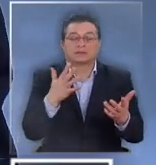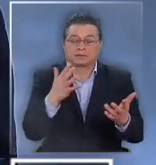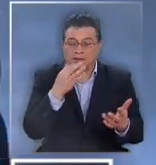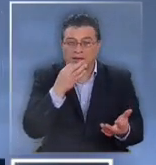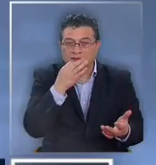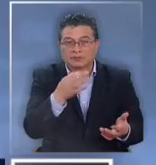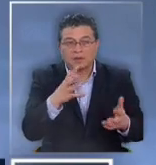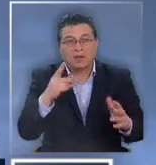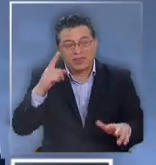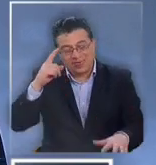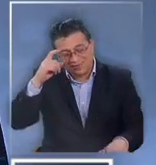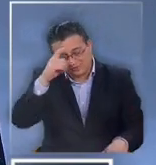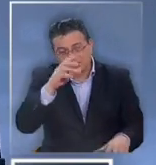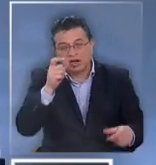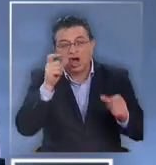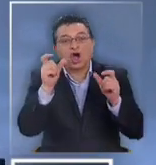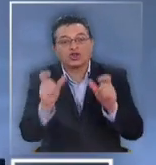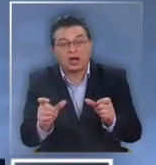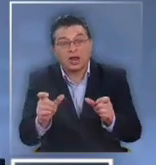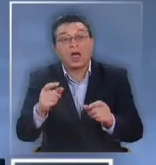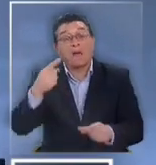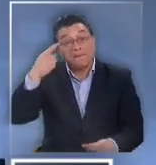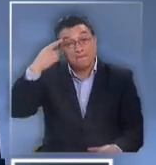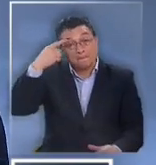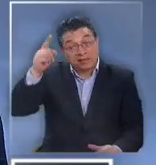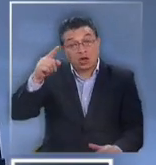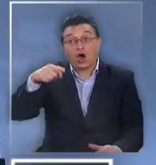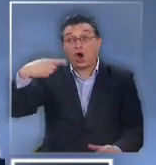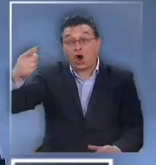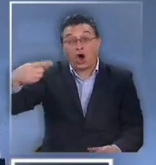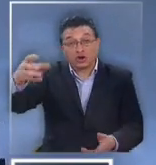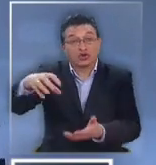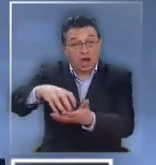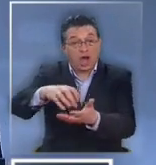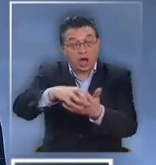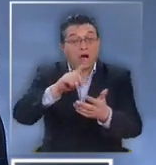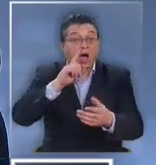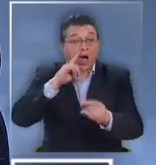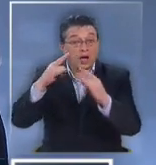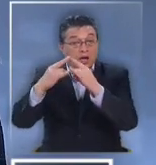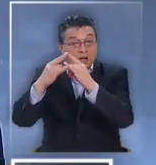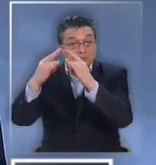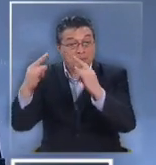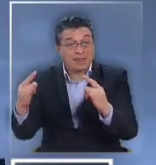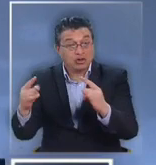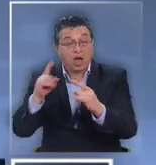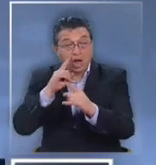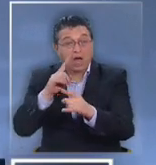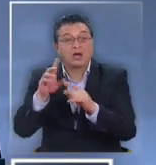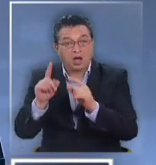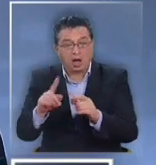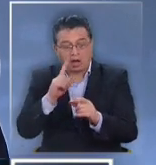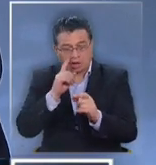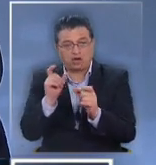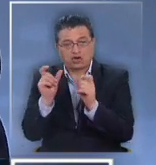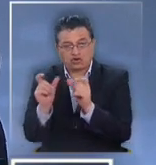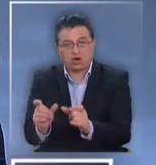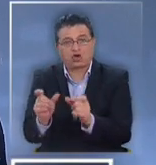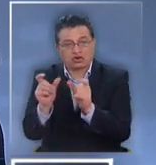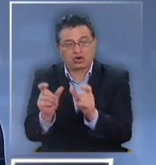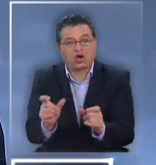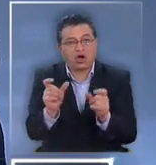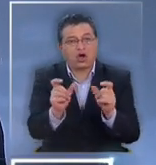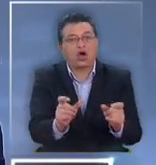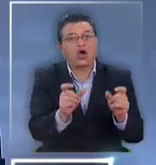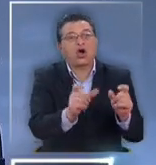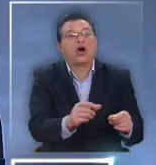entonces más difícil controlar pero las otras faenas que tienen campamento se ha hecho un control y tiene